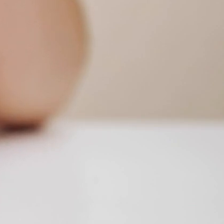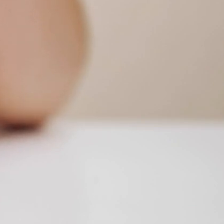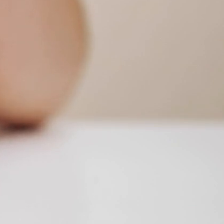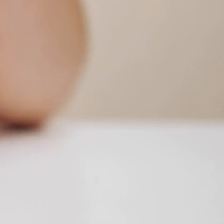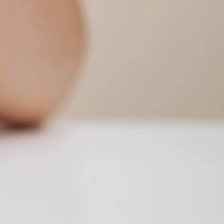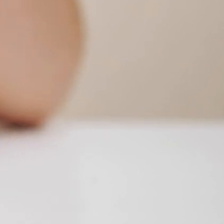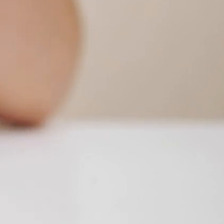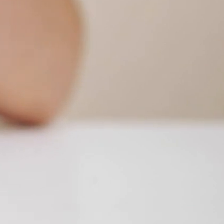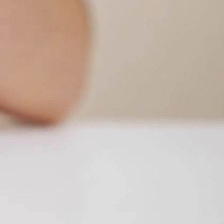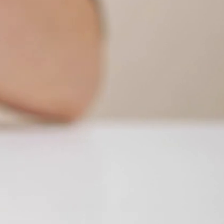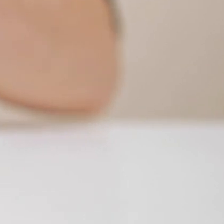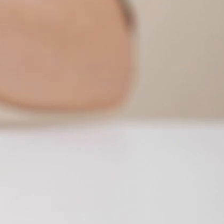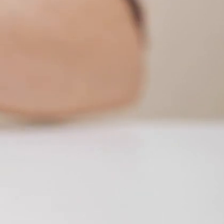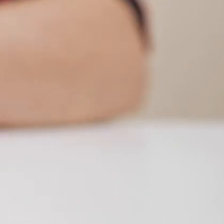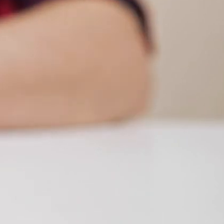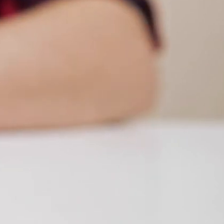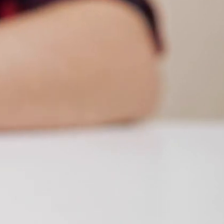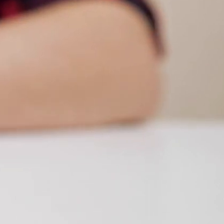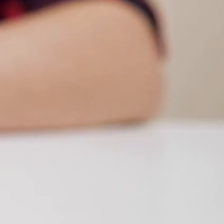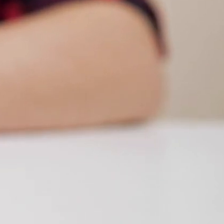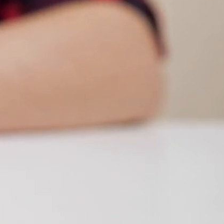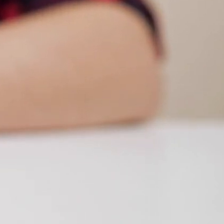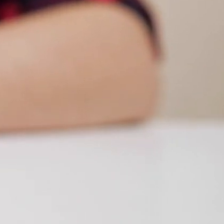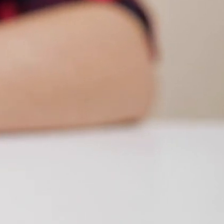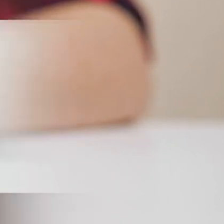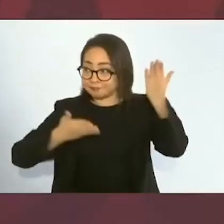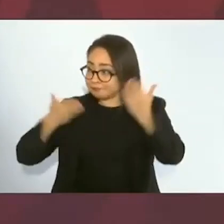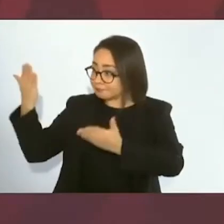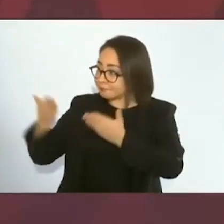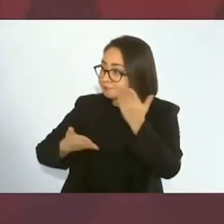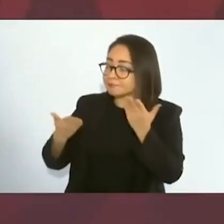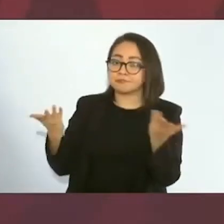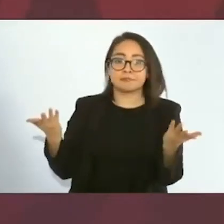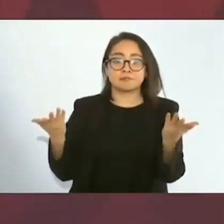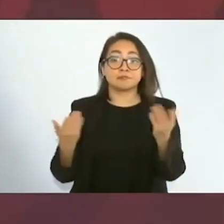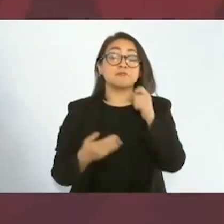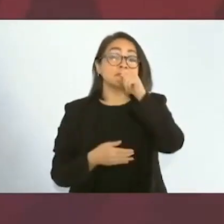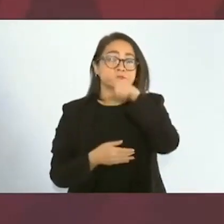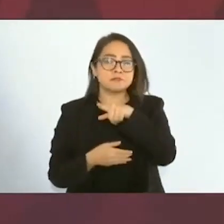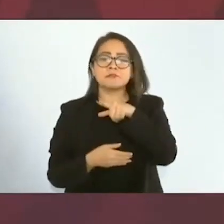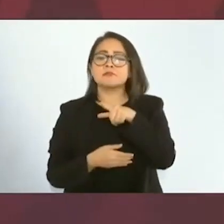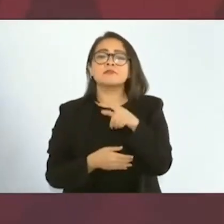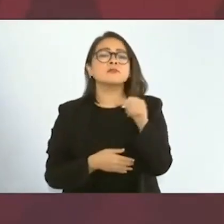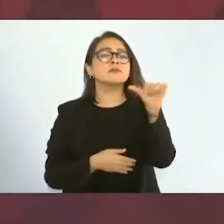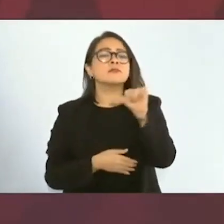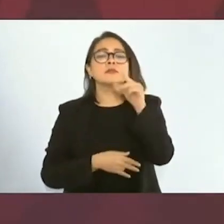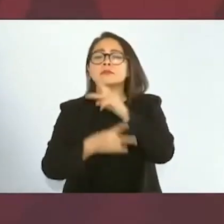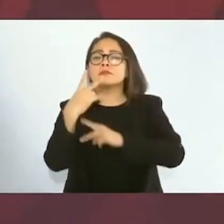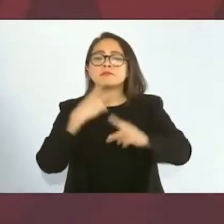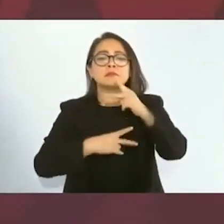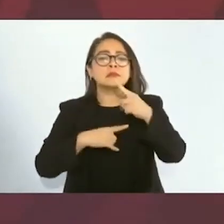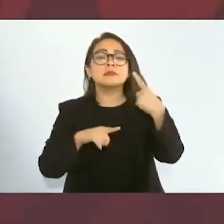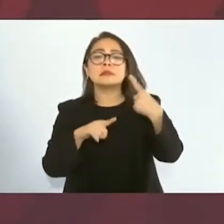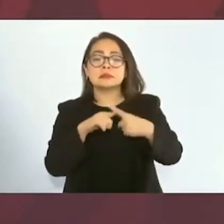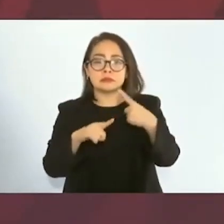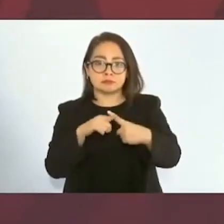pensiones, argumentando que una administración gubernamental única podría ser susceptible a la corrupción y al populismo.